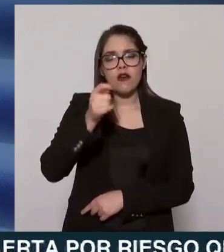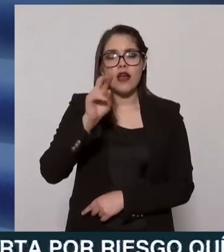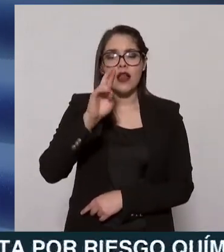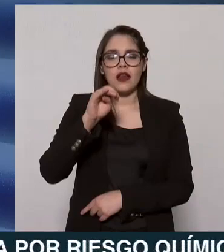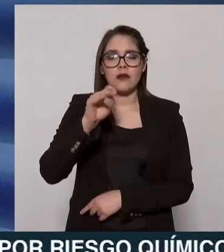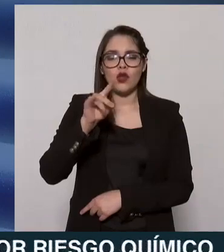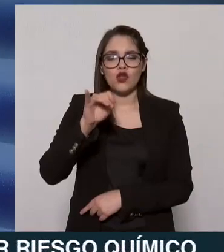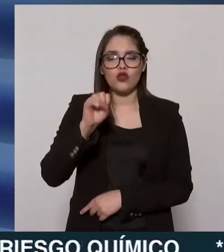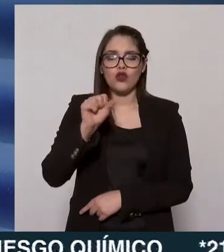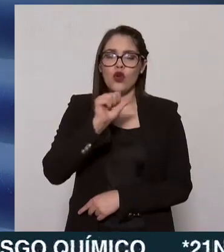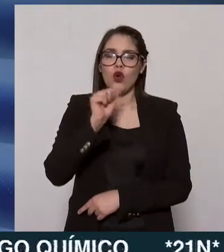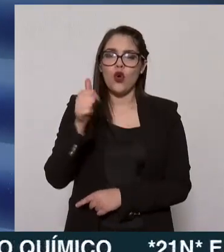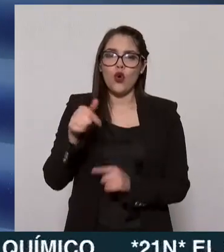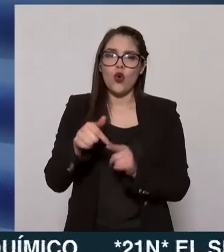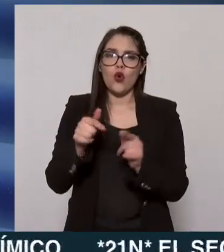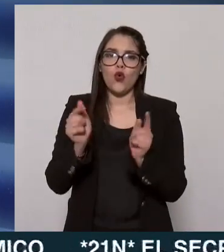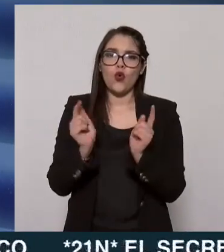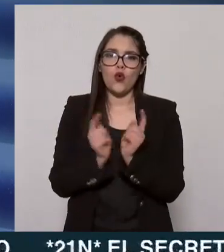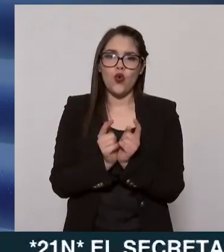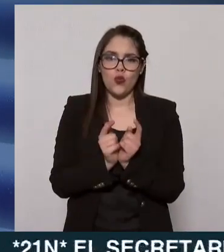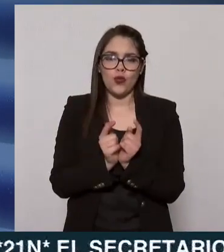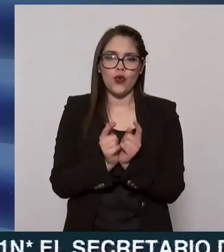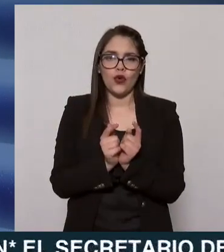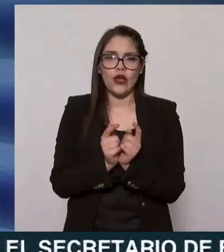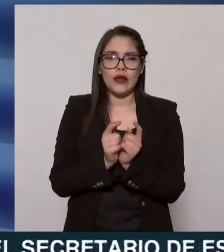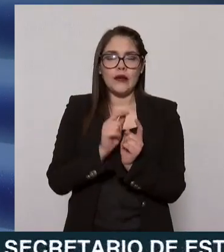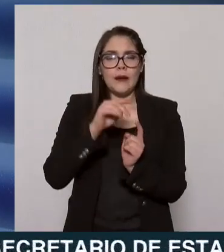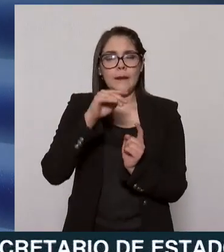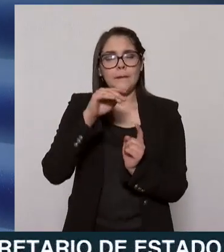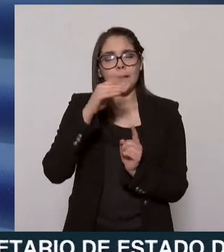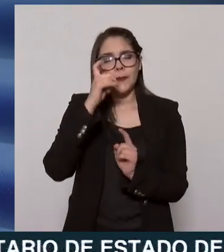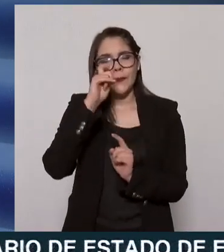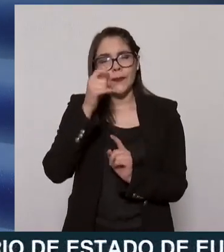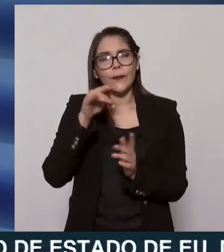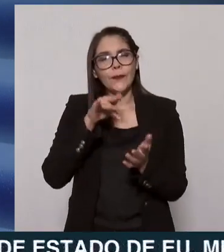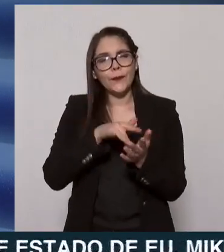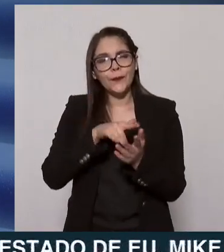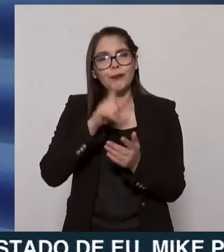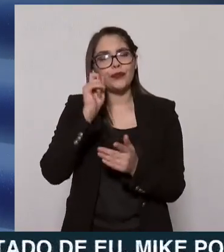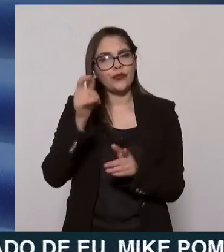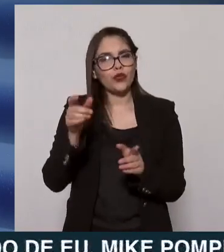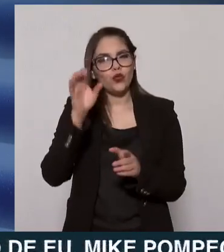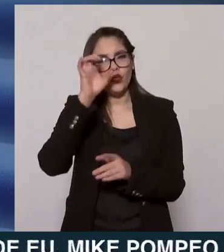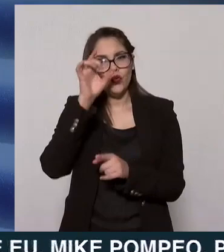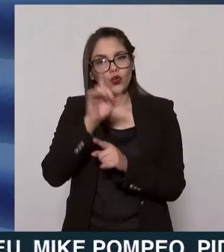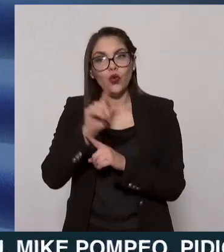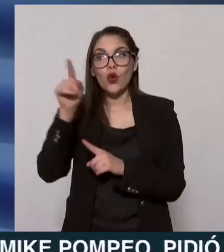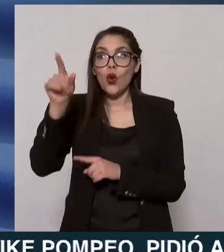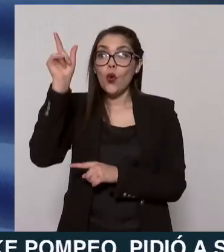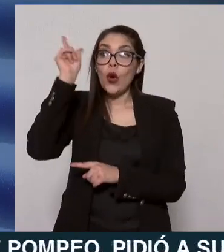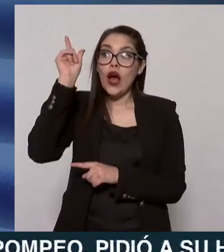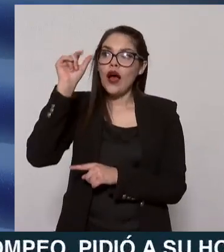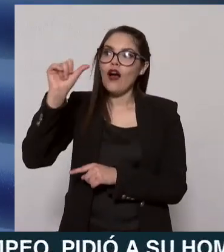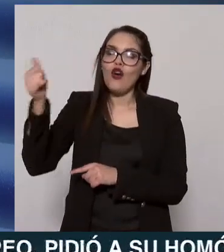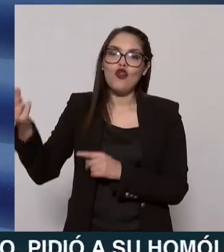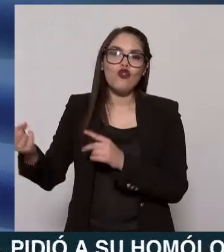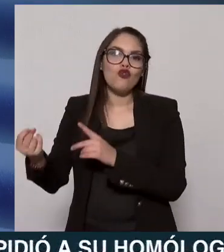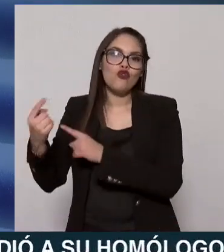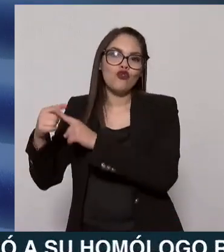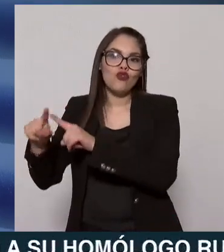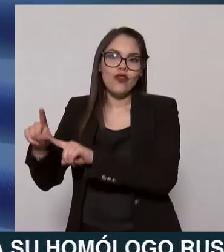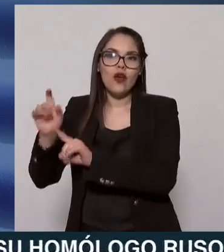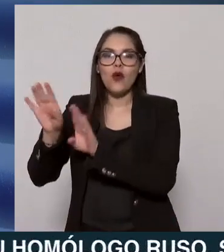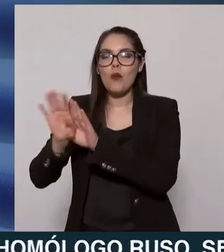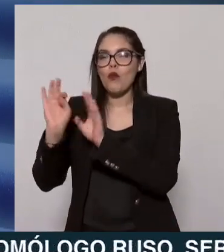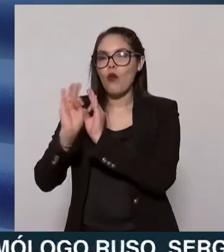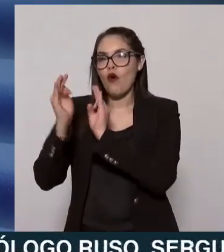mestizos, influidos por los jesuitas, apoyaron el culto a la Virgen de Guadalupe como una